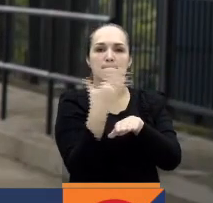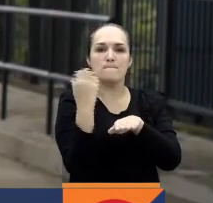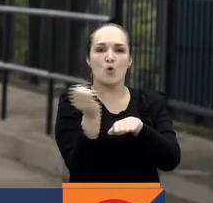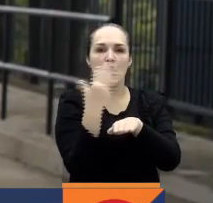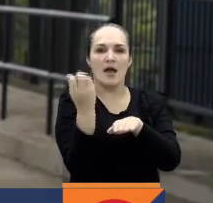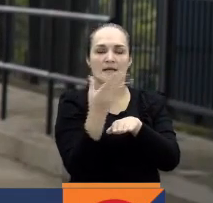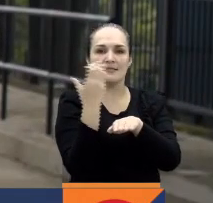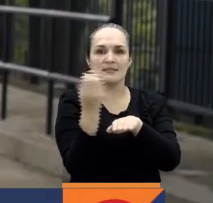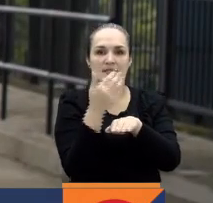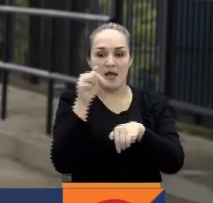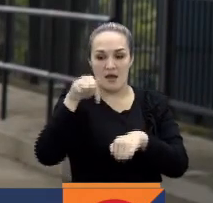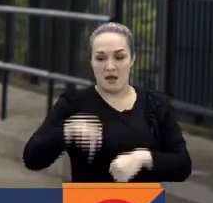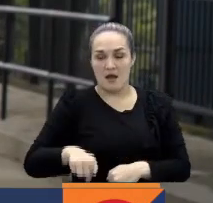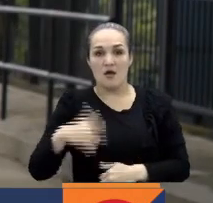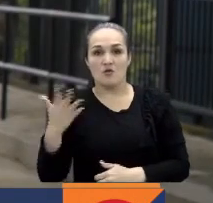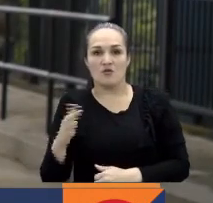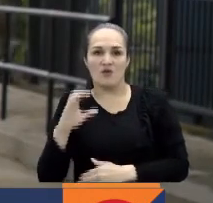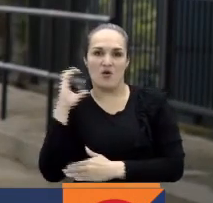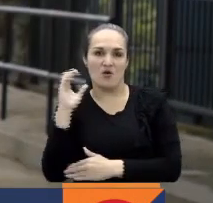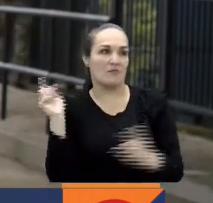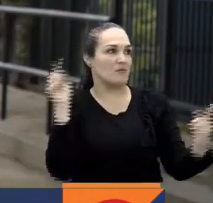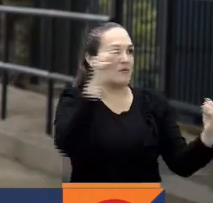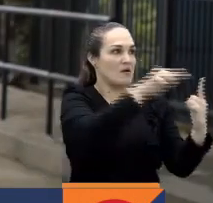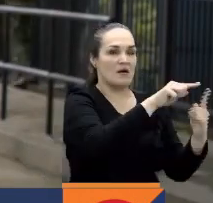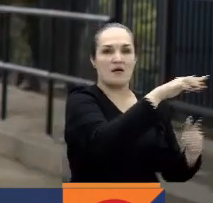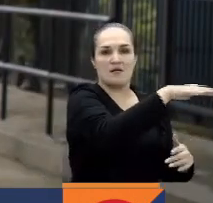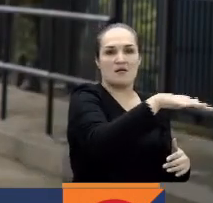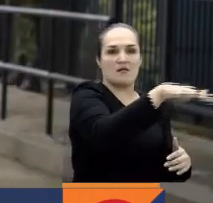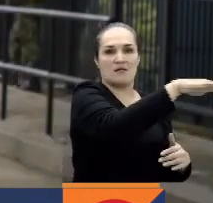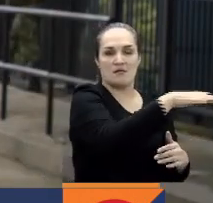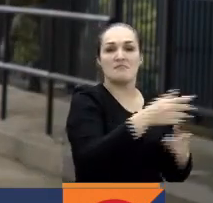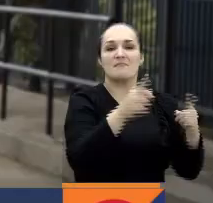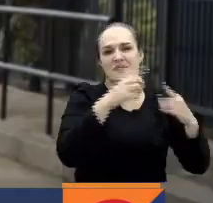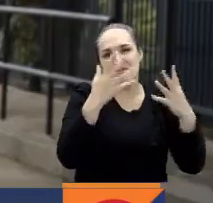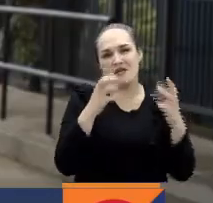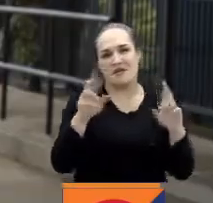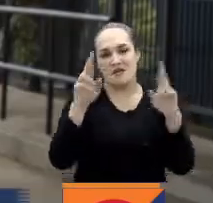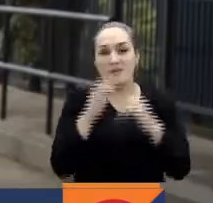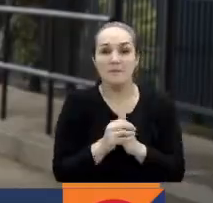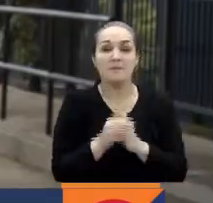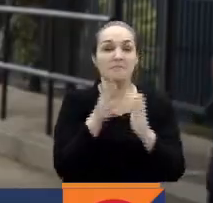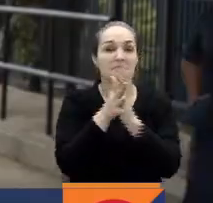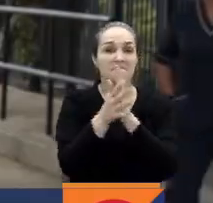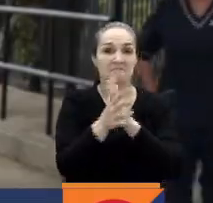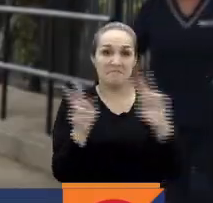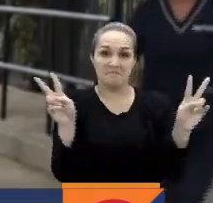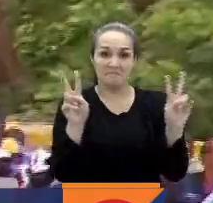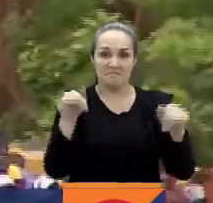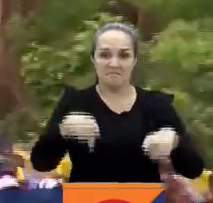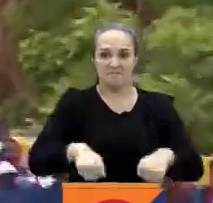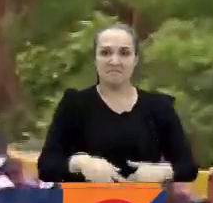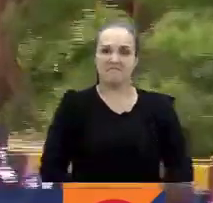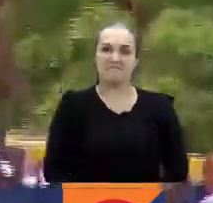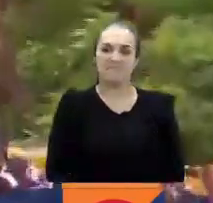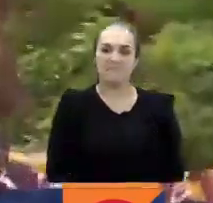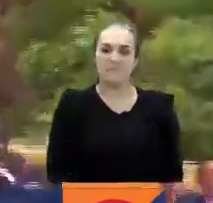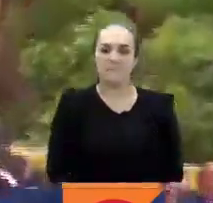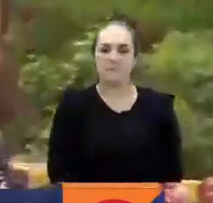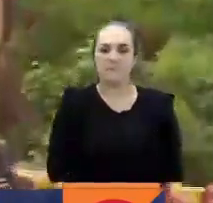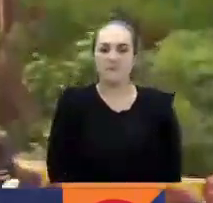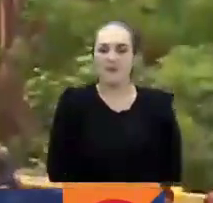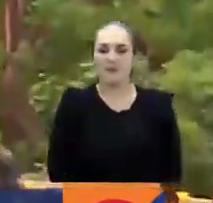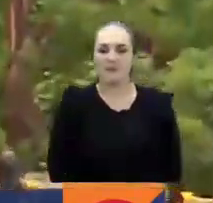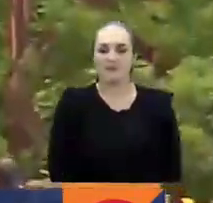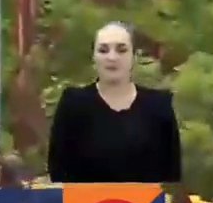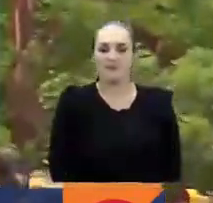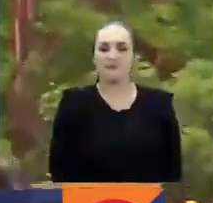y Cúcuta por territorio venezolano. RTVC Noticias y Radio Nacional de Colombia, conectados 24/7. Muy bien, pues después de